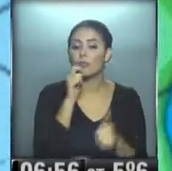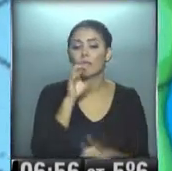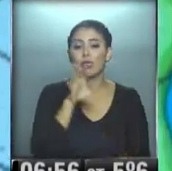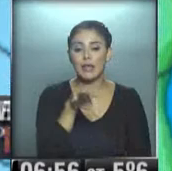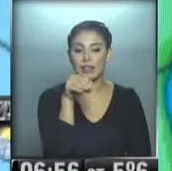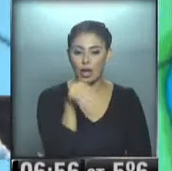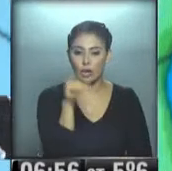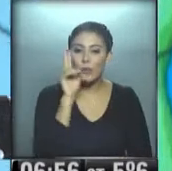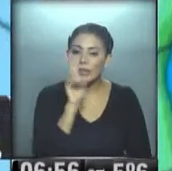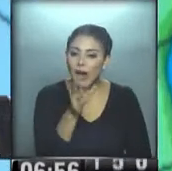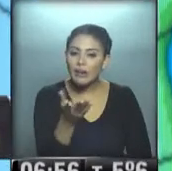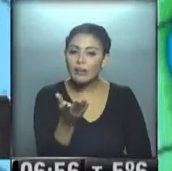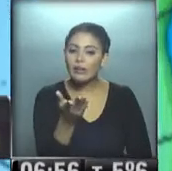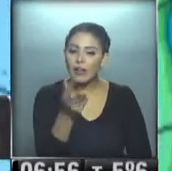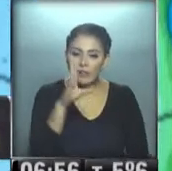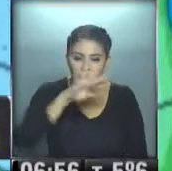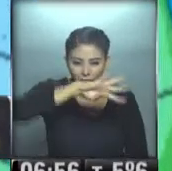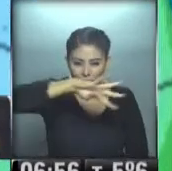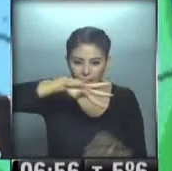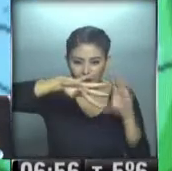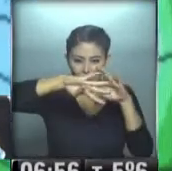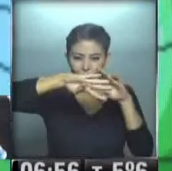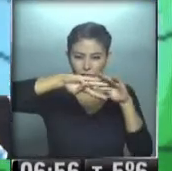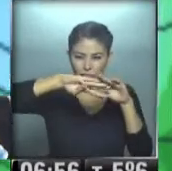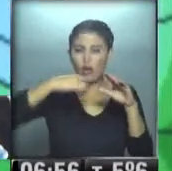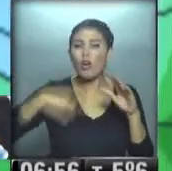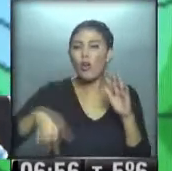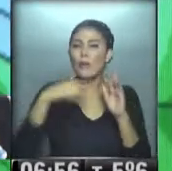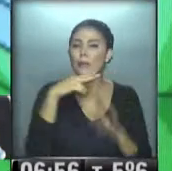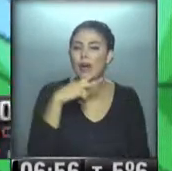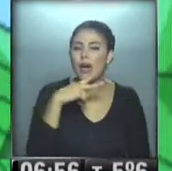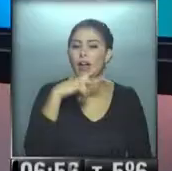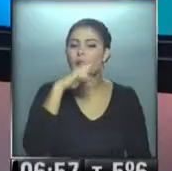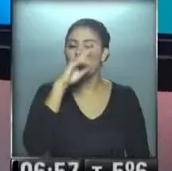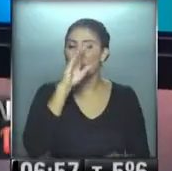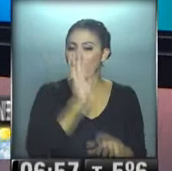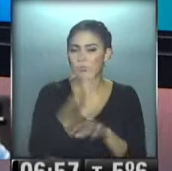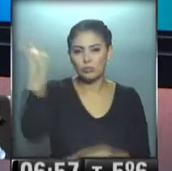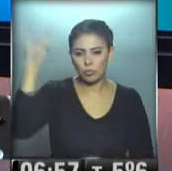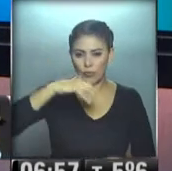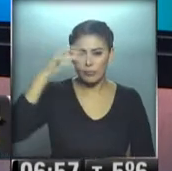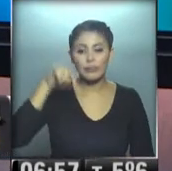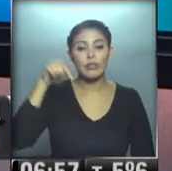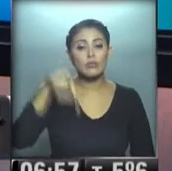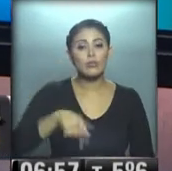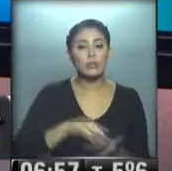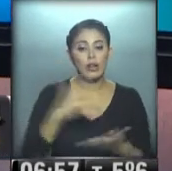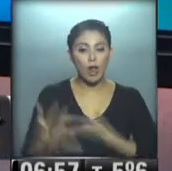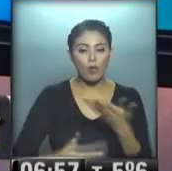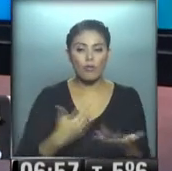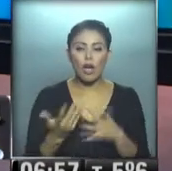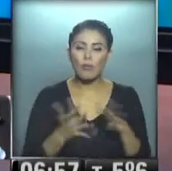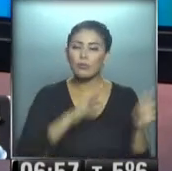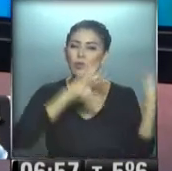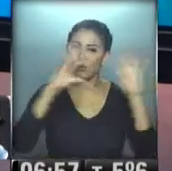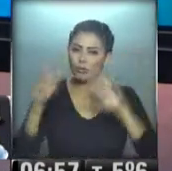Cruz? Fíjense las isobaras apretaditas, el verde, precipitaciones. En Tierra del Fuego, inestabilidad por